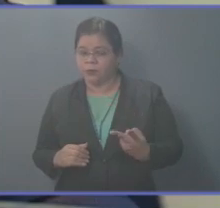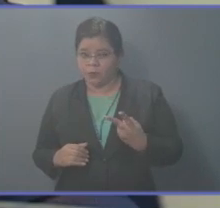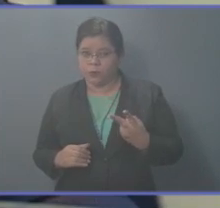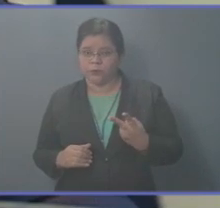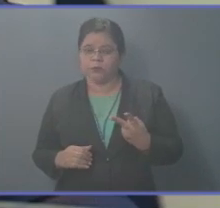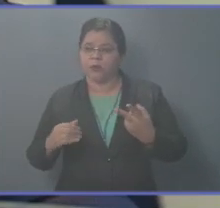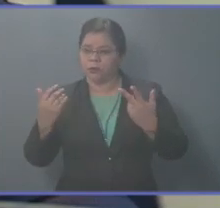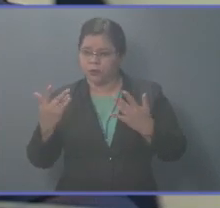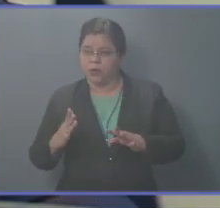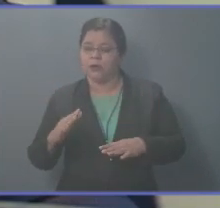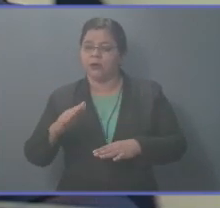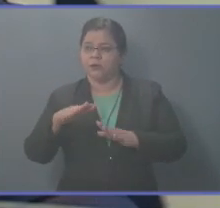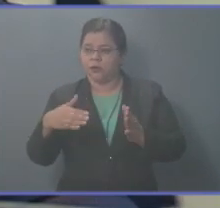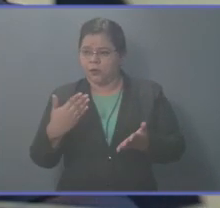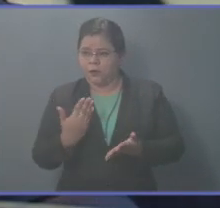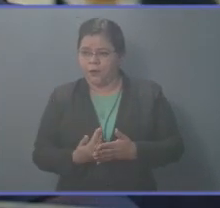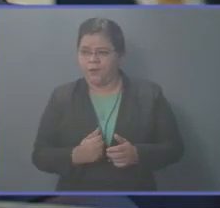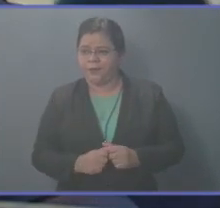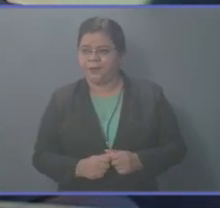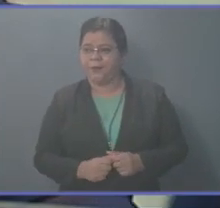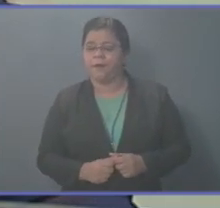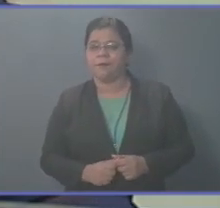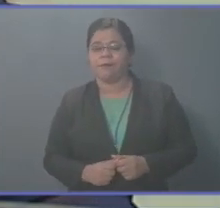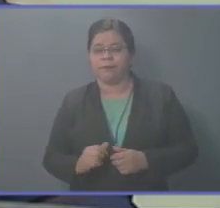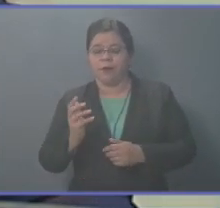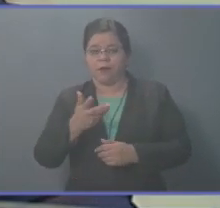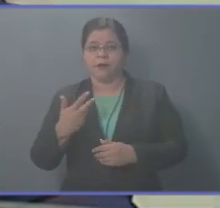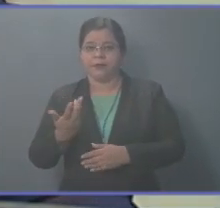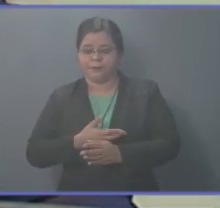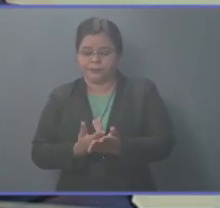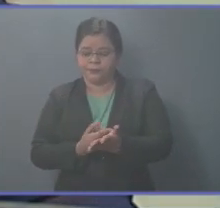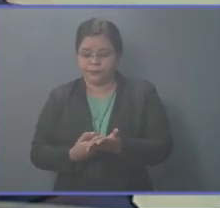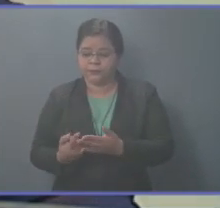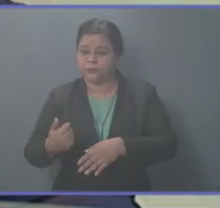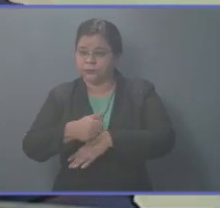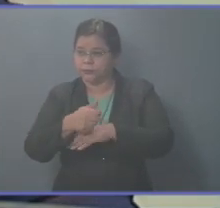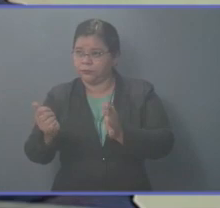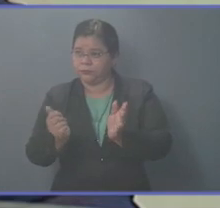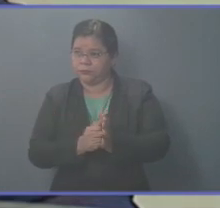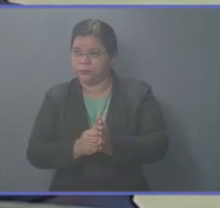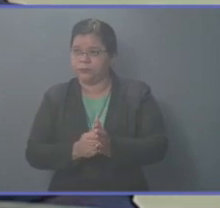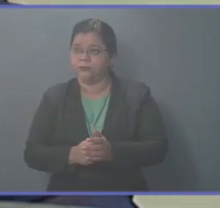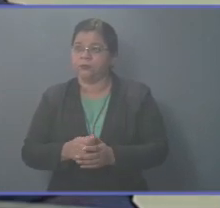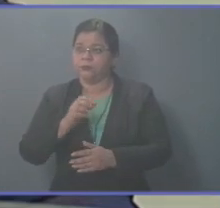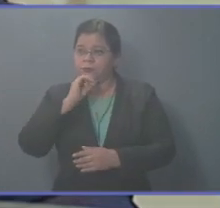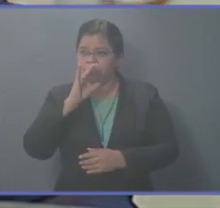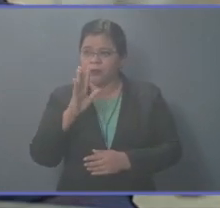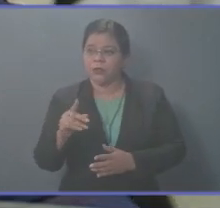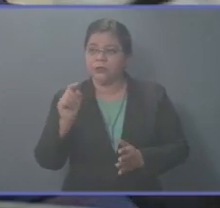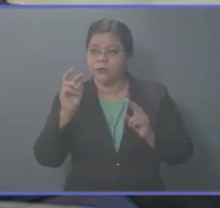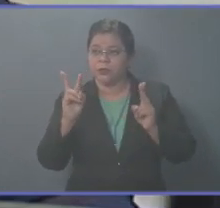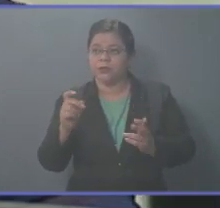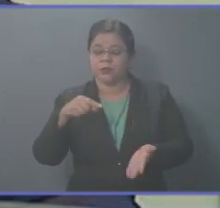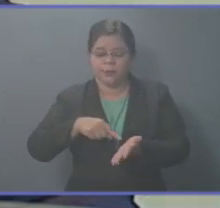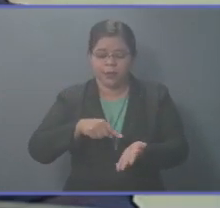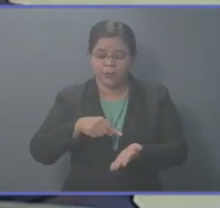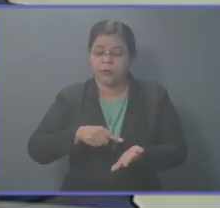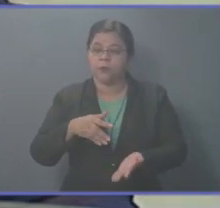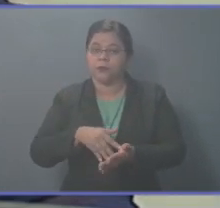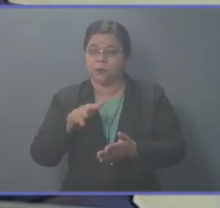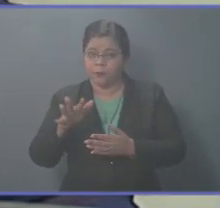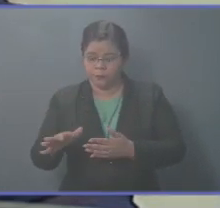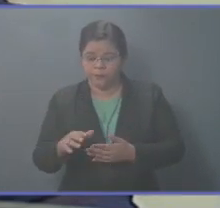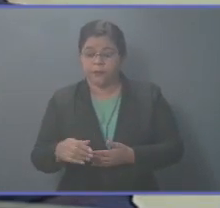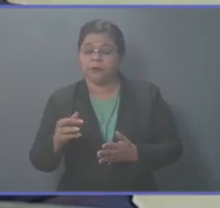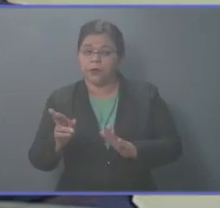que el asunto que deberá de ser deliberado por la Asamblea Legislativa está referido al endeudamiento público que se rige